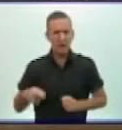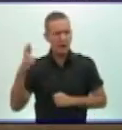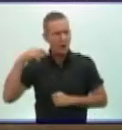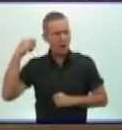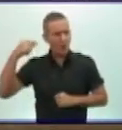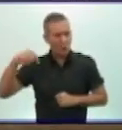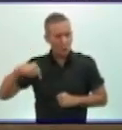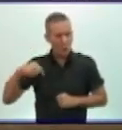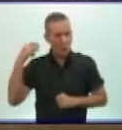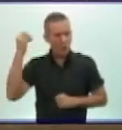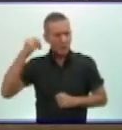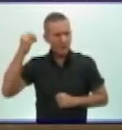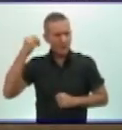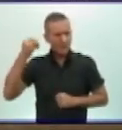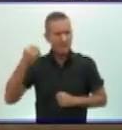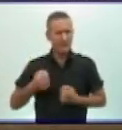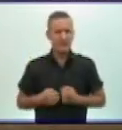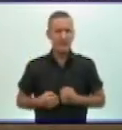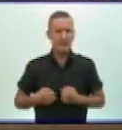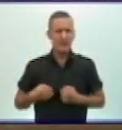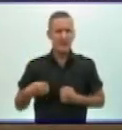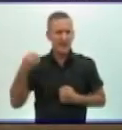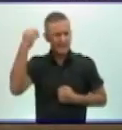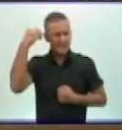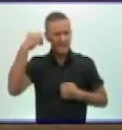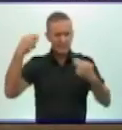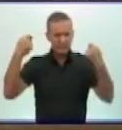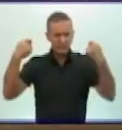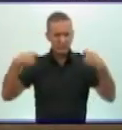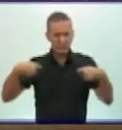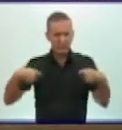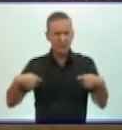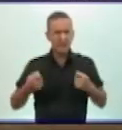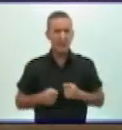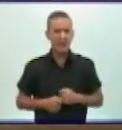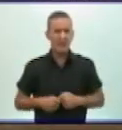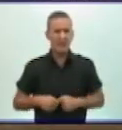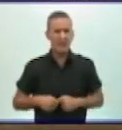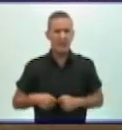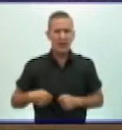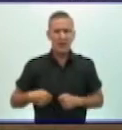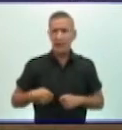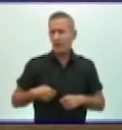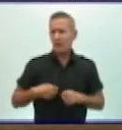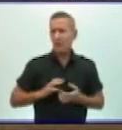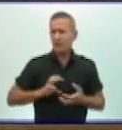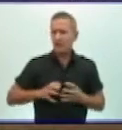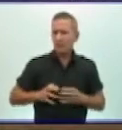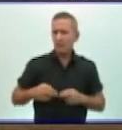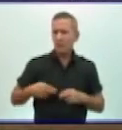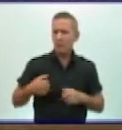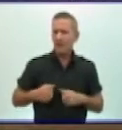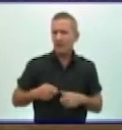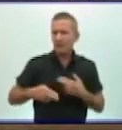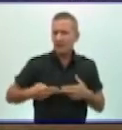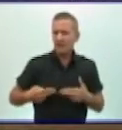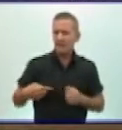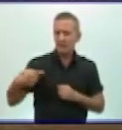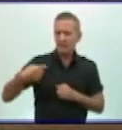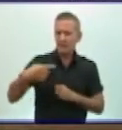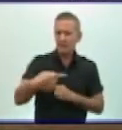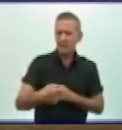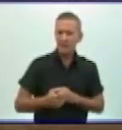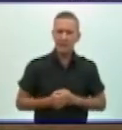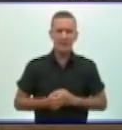el sentido del deber. En nuestras relaciones sociales, vamos adquiriendo responsabilidades que entrañan otros deberes y asumimos con mayor o